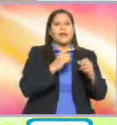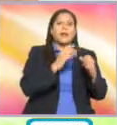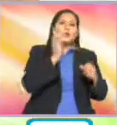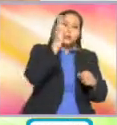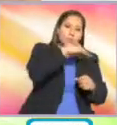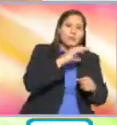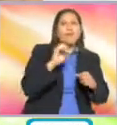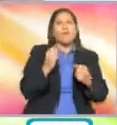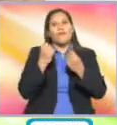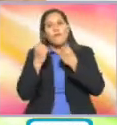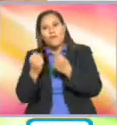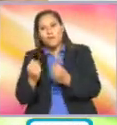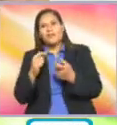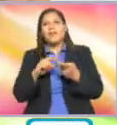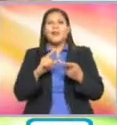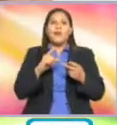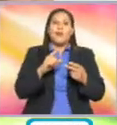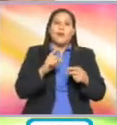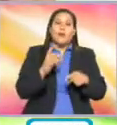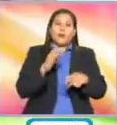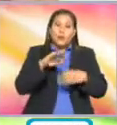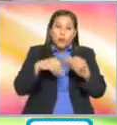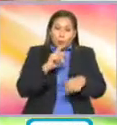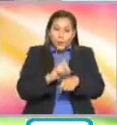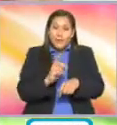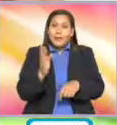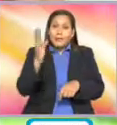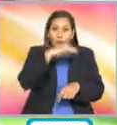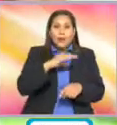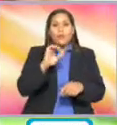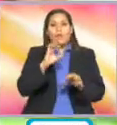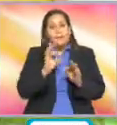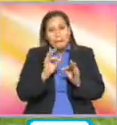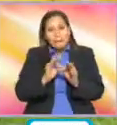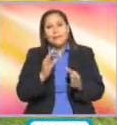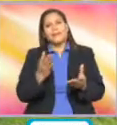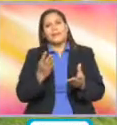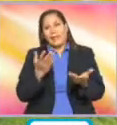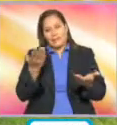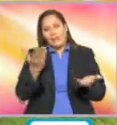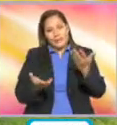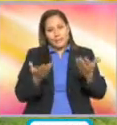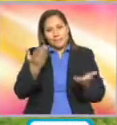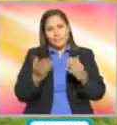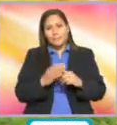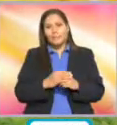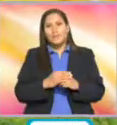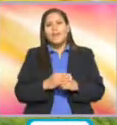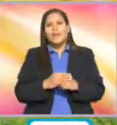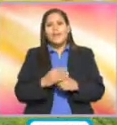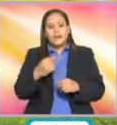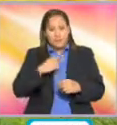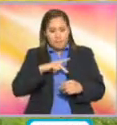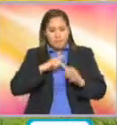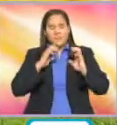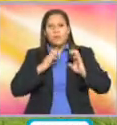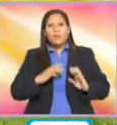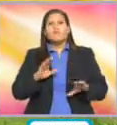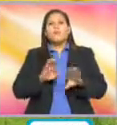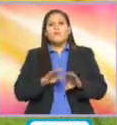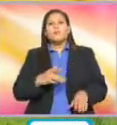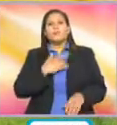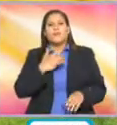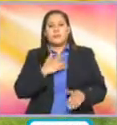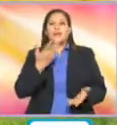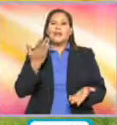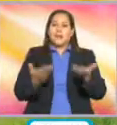intensidad, la frecuencia, el IA, o sea, depende como eso para que como qué nos genera en el cuerpo, ¿no? Pero